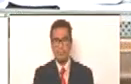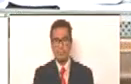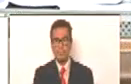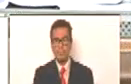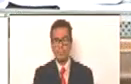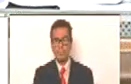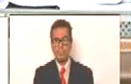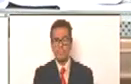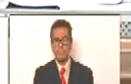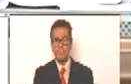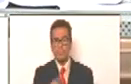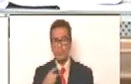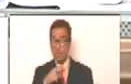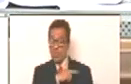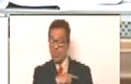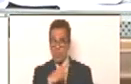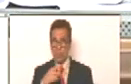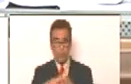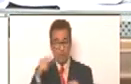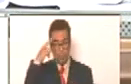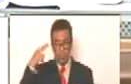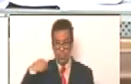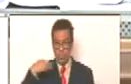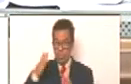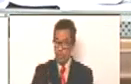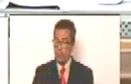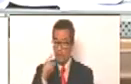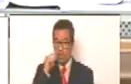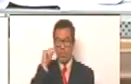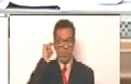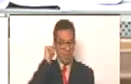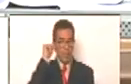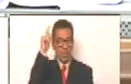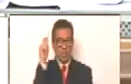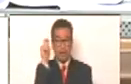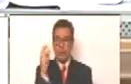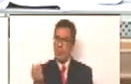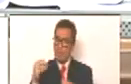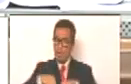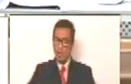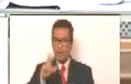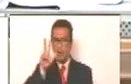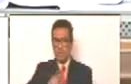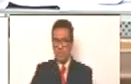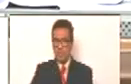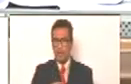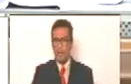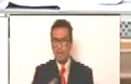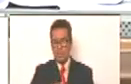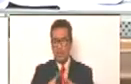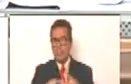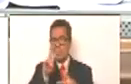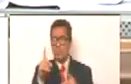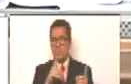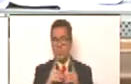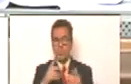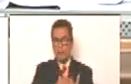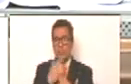las honorables diputadas y los honorables diputados que estén de acuerdo con aprobar la segunda discusión del proyecto de